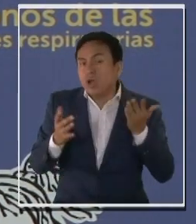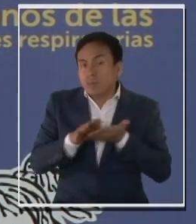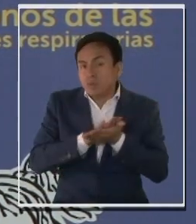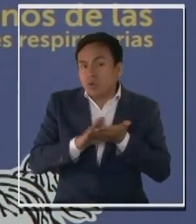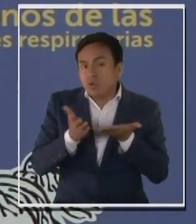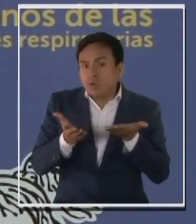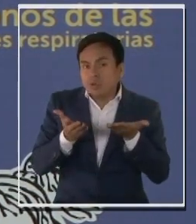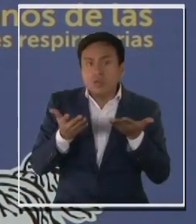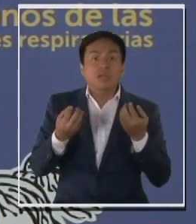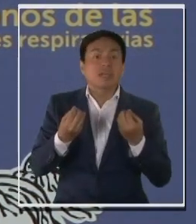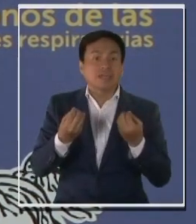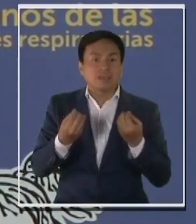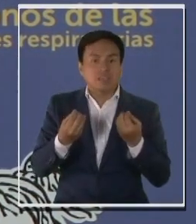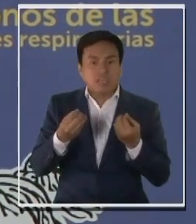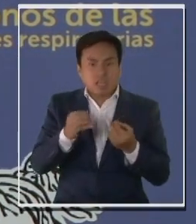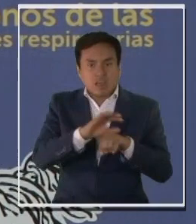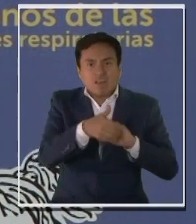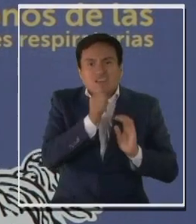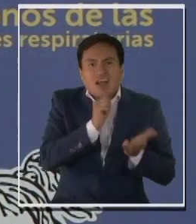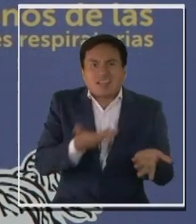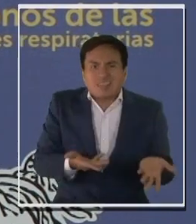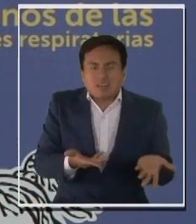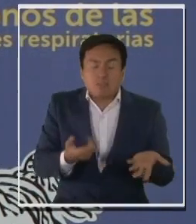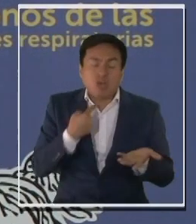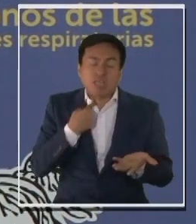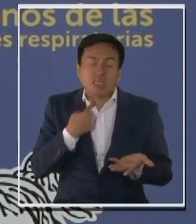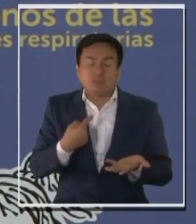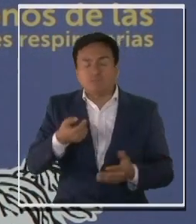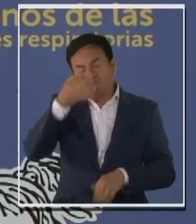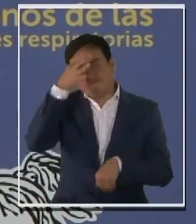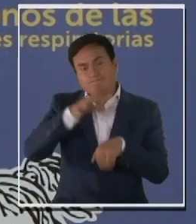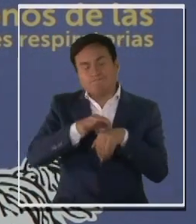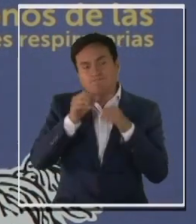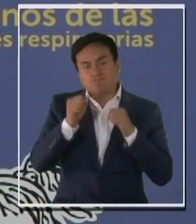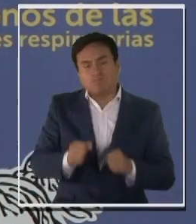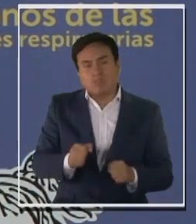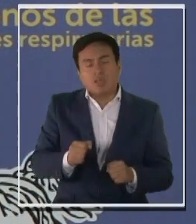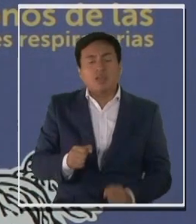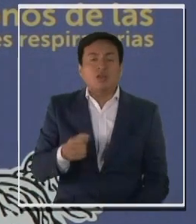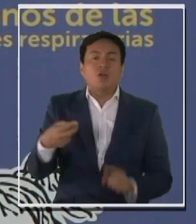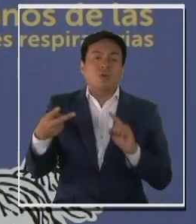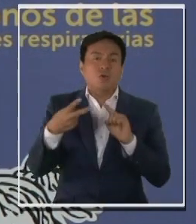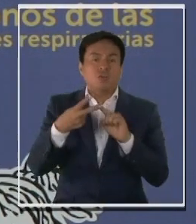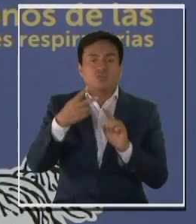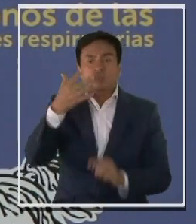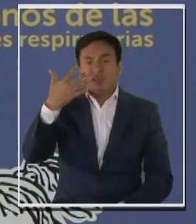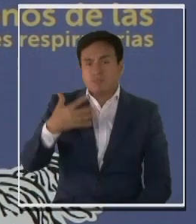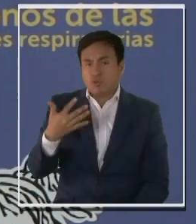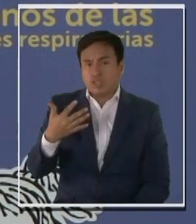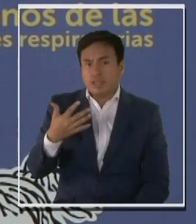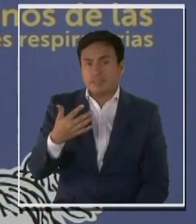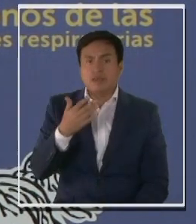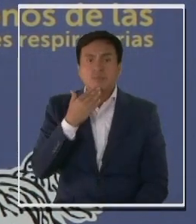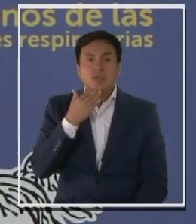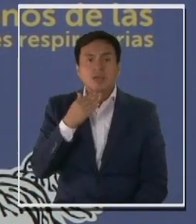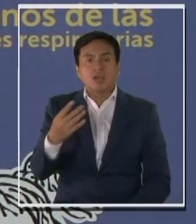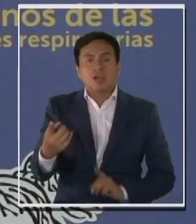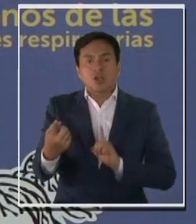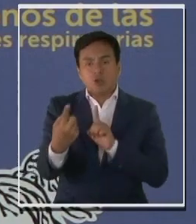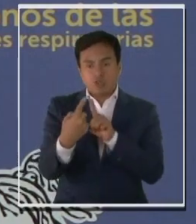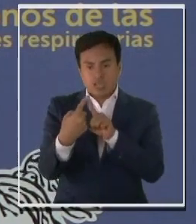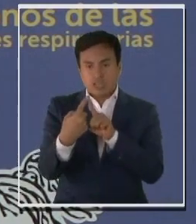las manos sin lavarlas podemos contagiarnos y otro punto importante que es el contacto